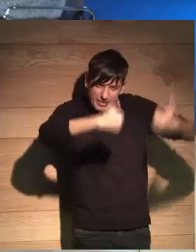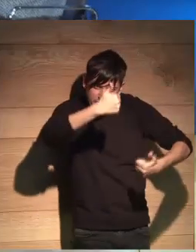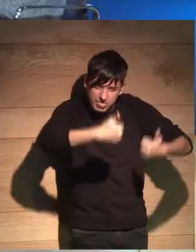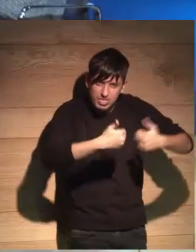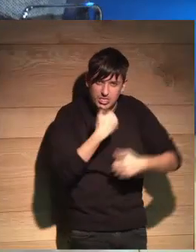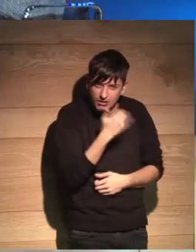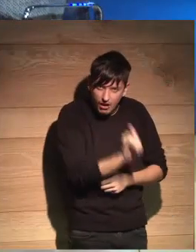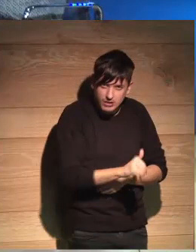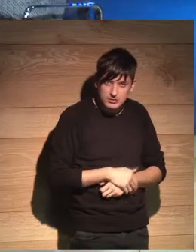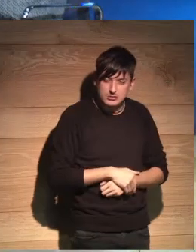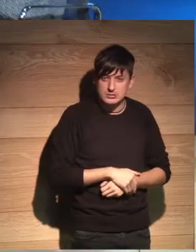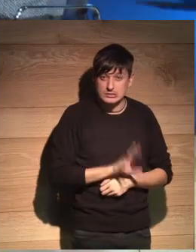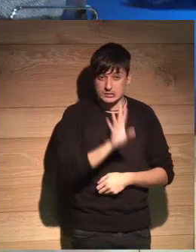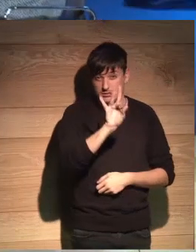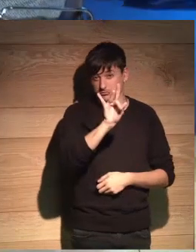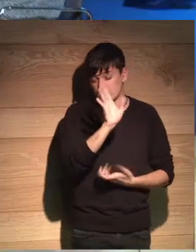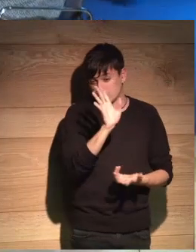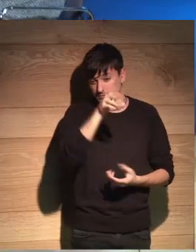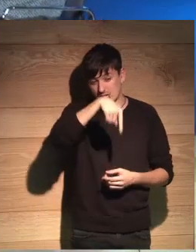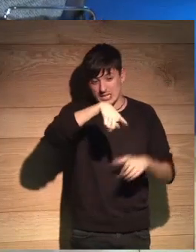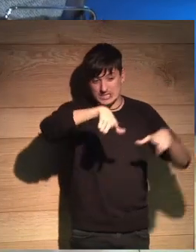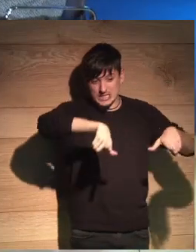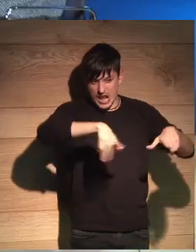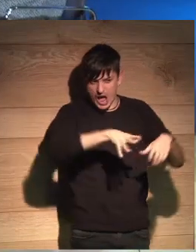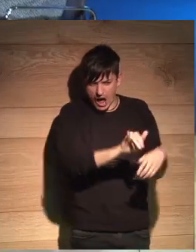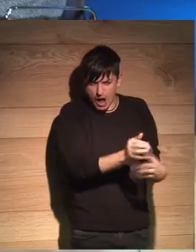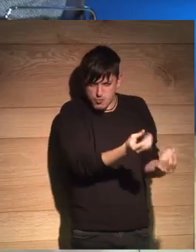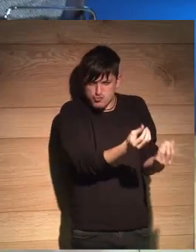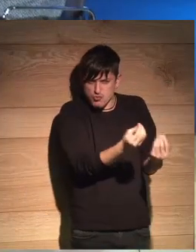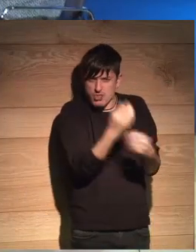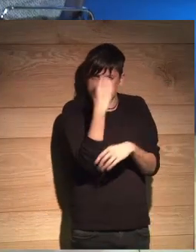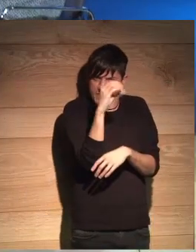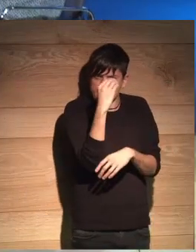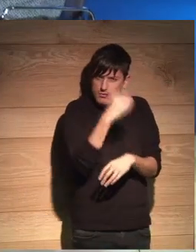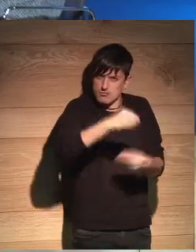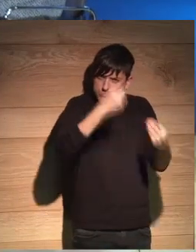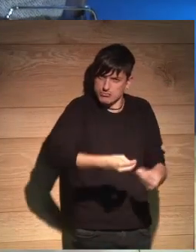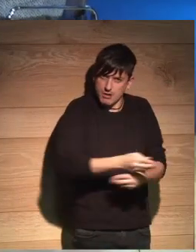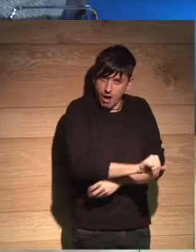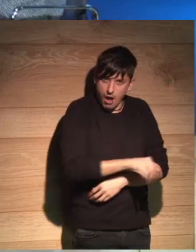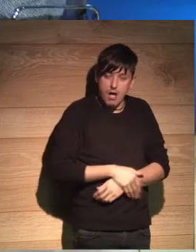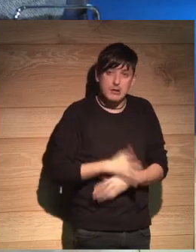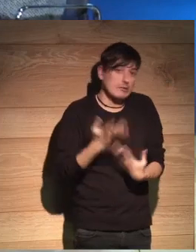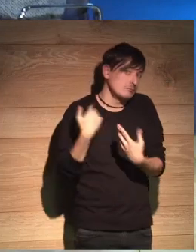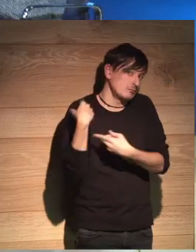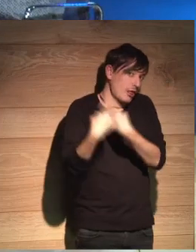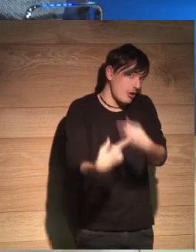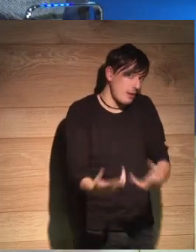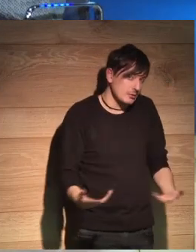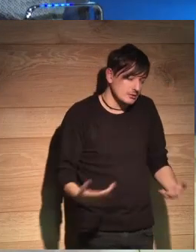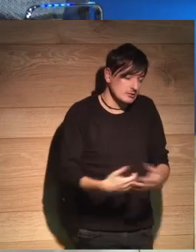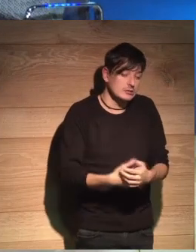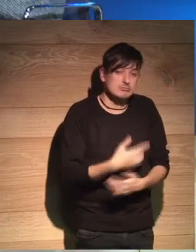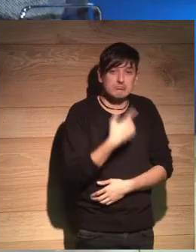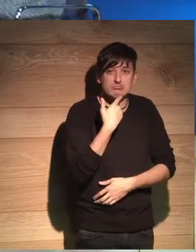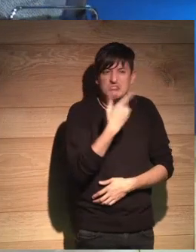manera? Sí, aquí en la sala hay muchos y muy buenos científicos. Y entonces, tradicionalmente,